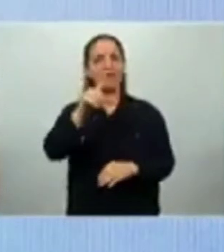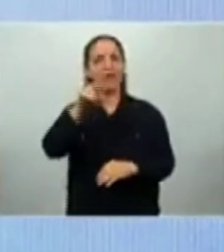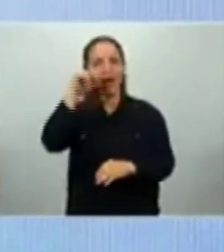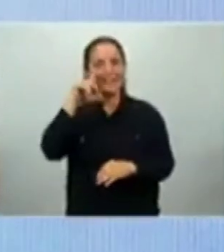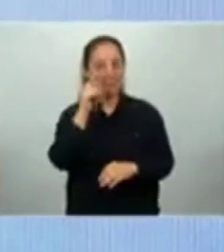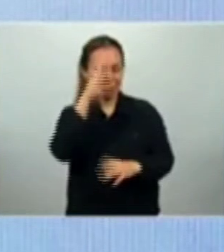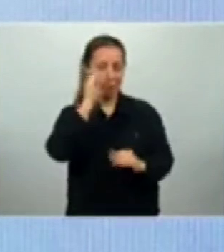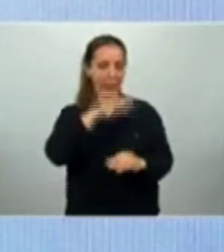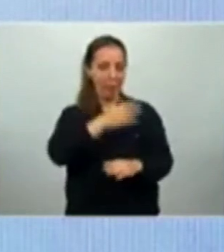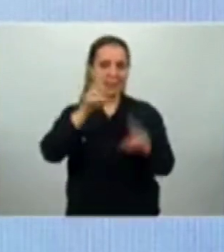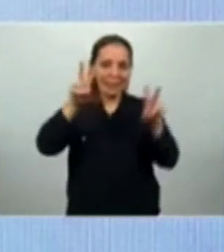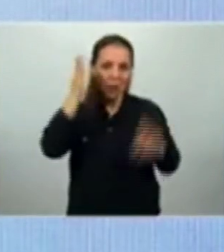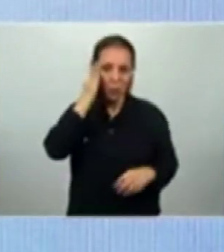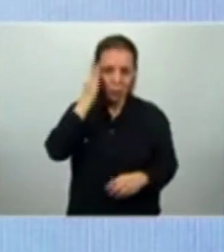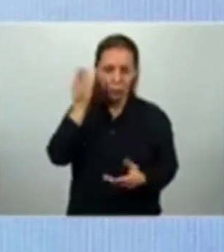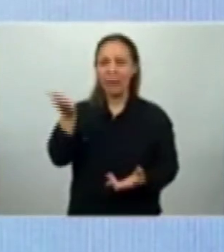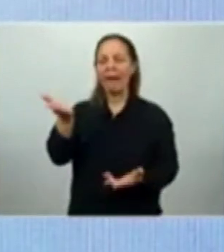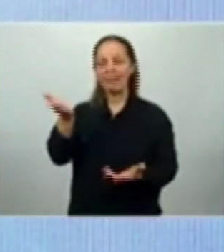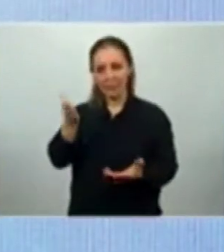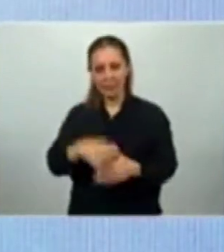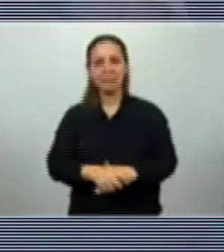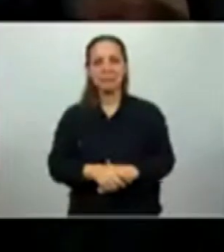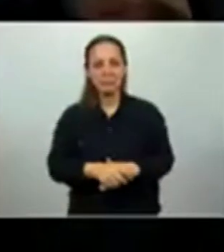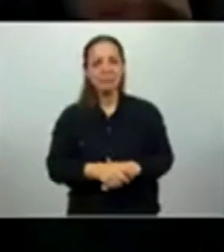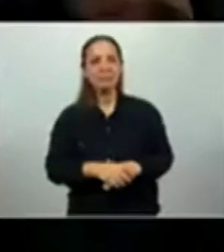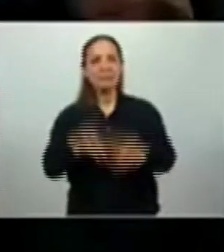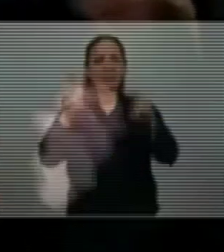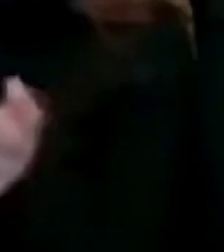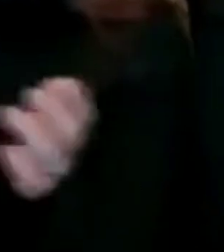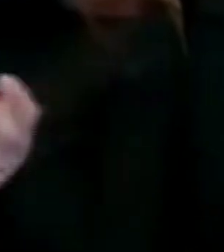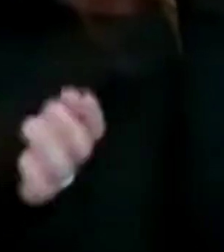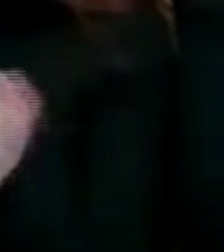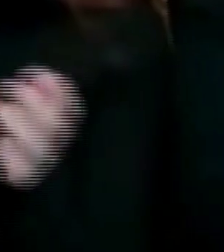cultura, me olvidaba de Silvina, hemos hablado de vivienda.